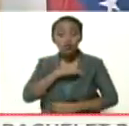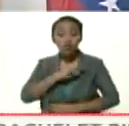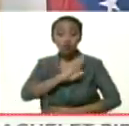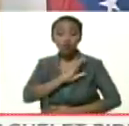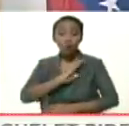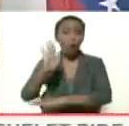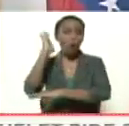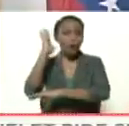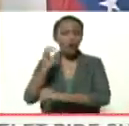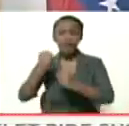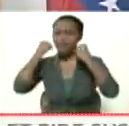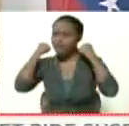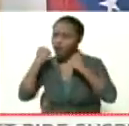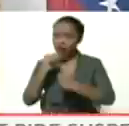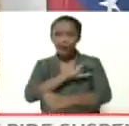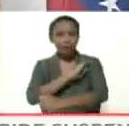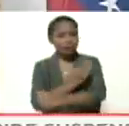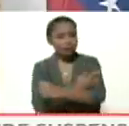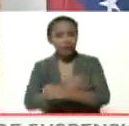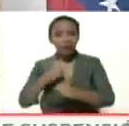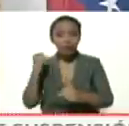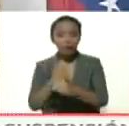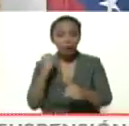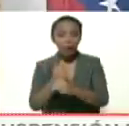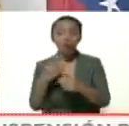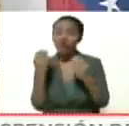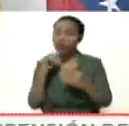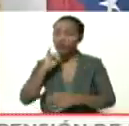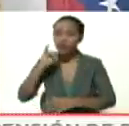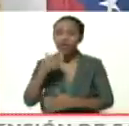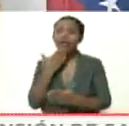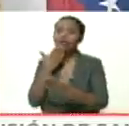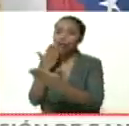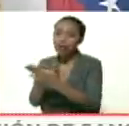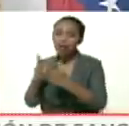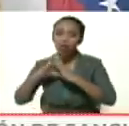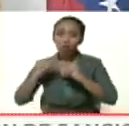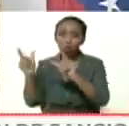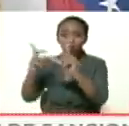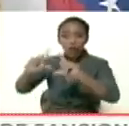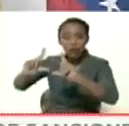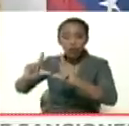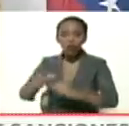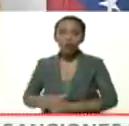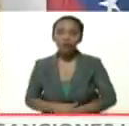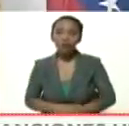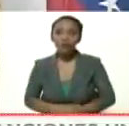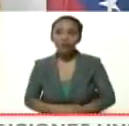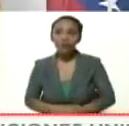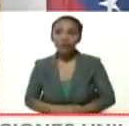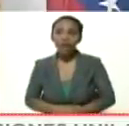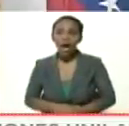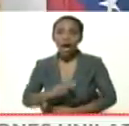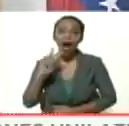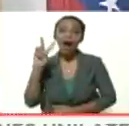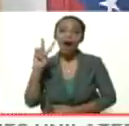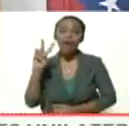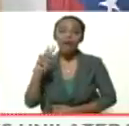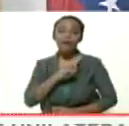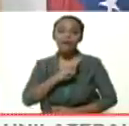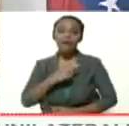jornada intensa de trabajo. Tengo mucha información. Agradezco a todos los canales de televisión, a